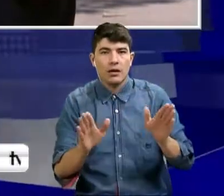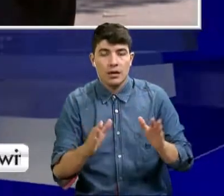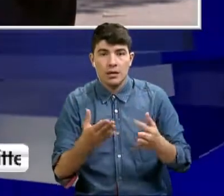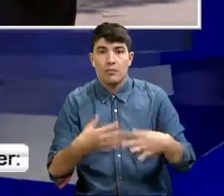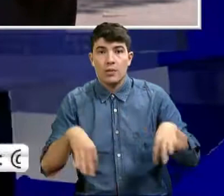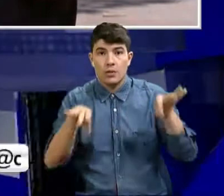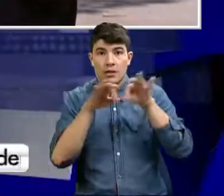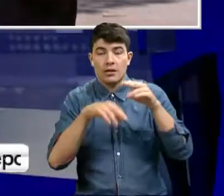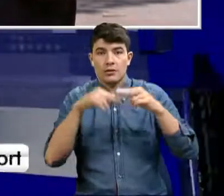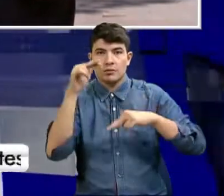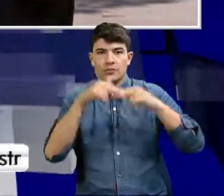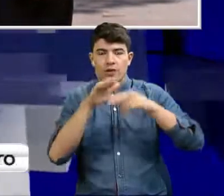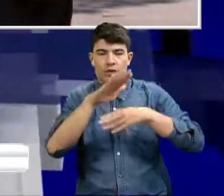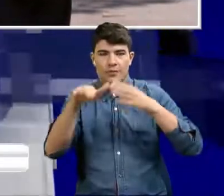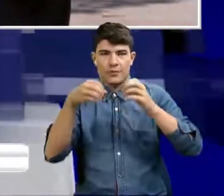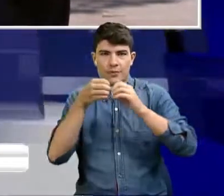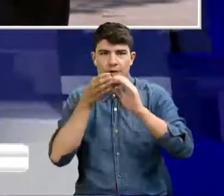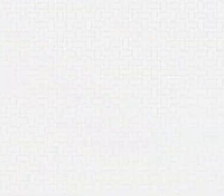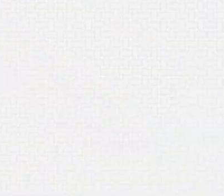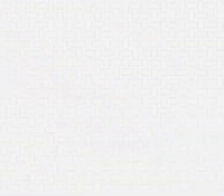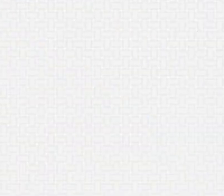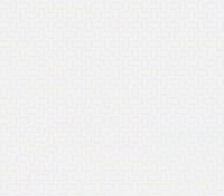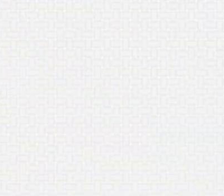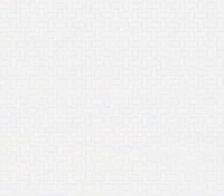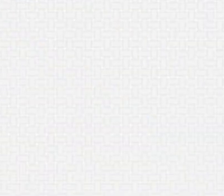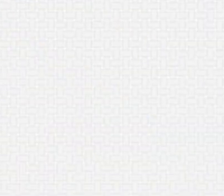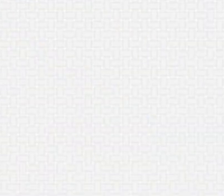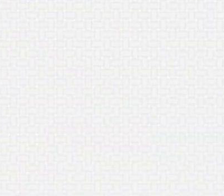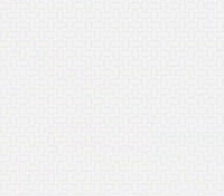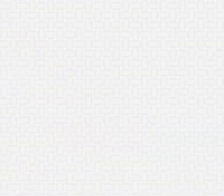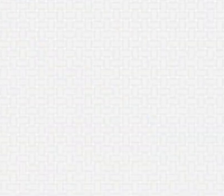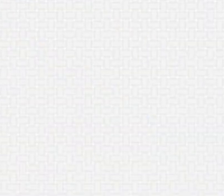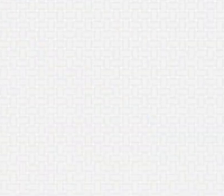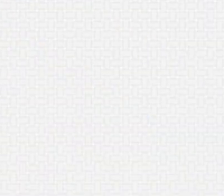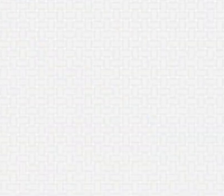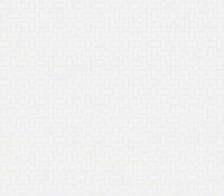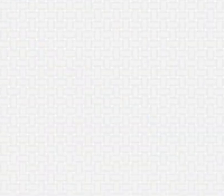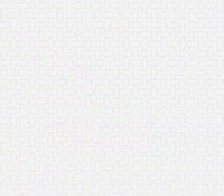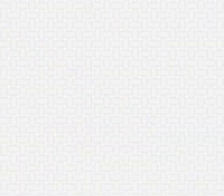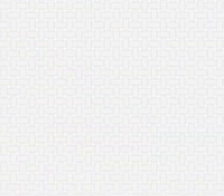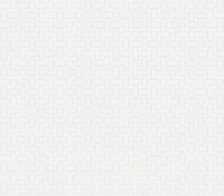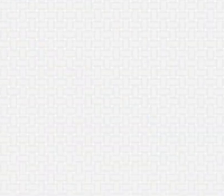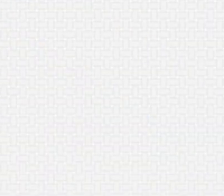mejora eso es todo por el momento sigue no se les envían antero puntocom